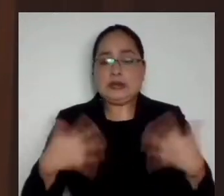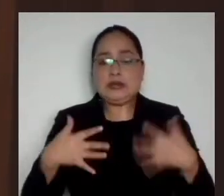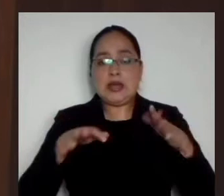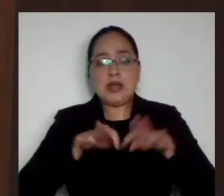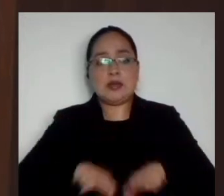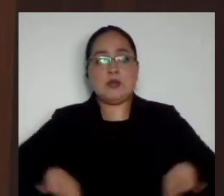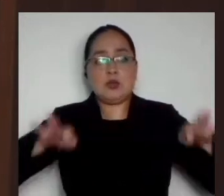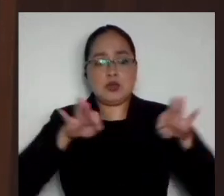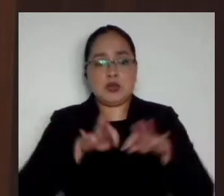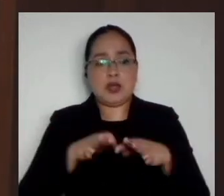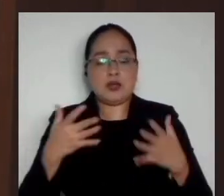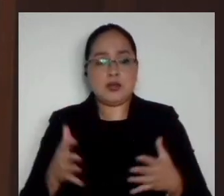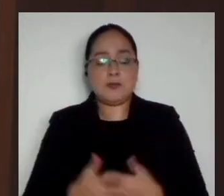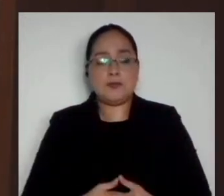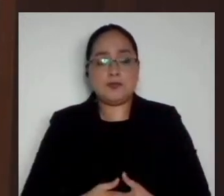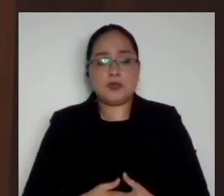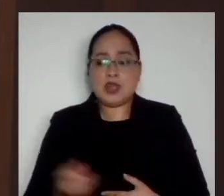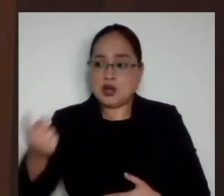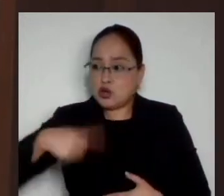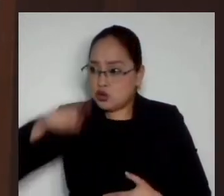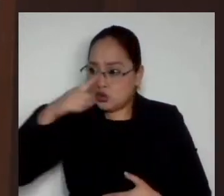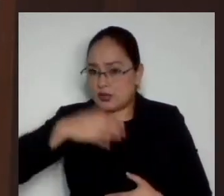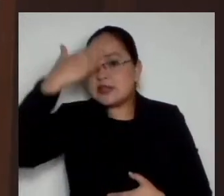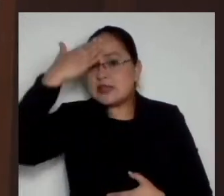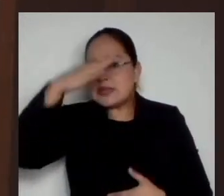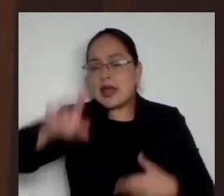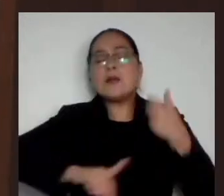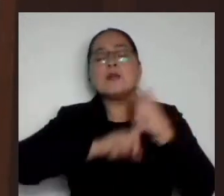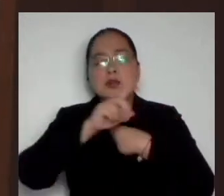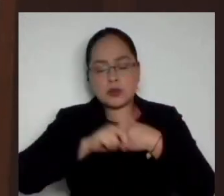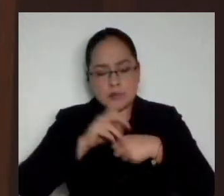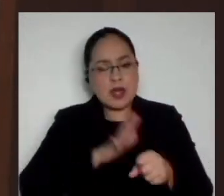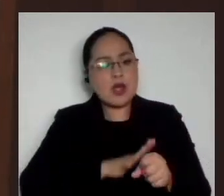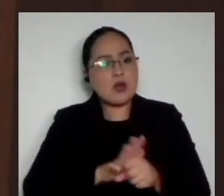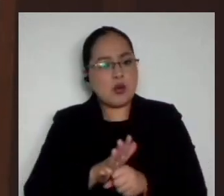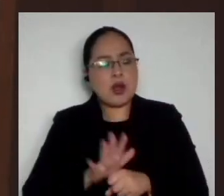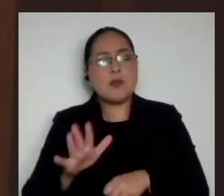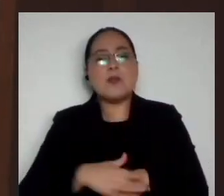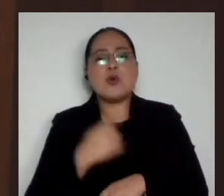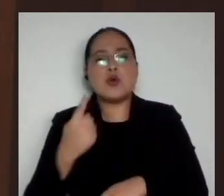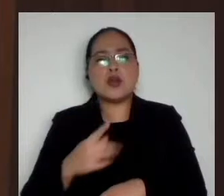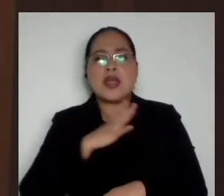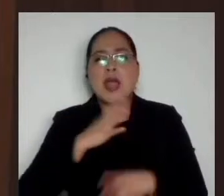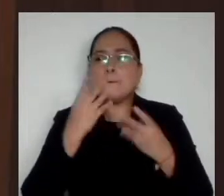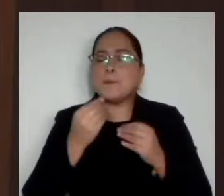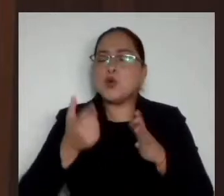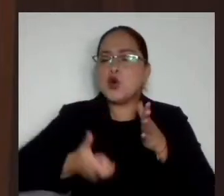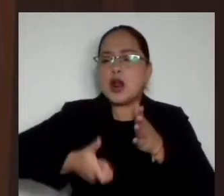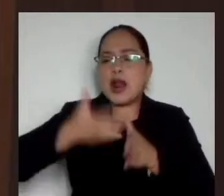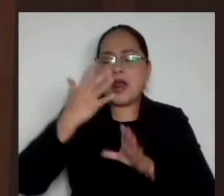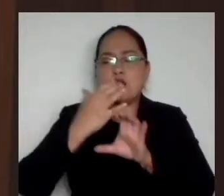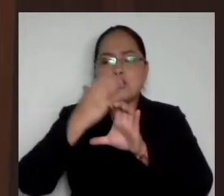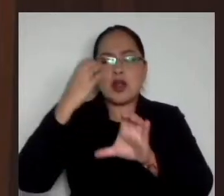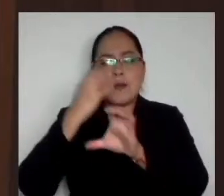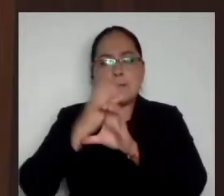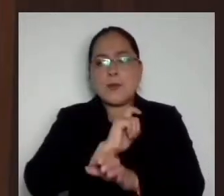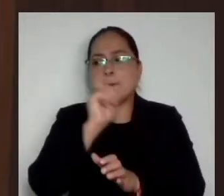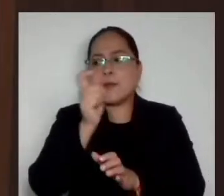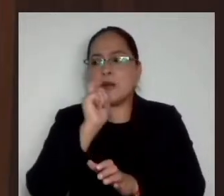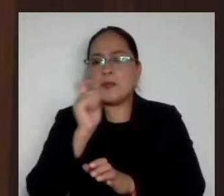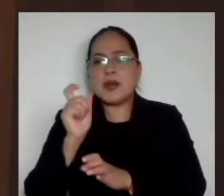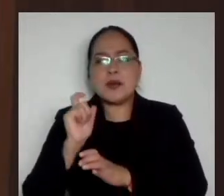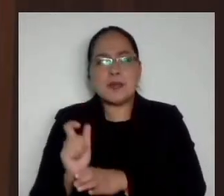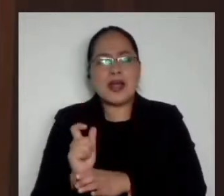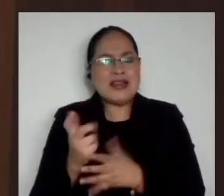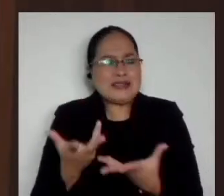Si no desconocemos cuál es el problema que enfrentamos por el alto costo de los pasajes aquí en el Estado de México.